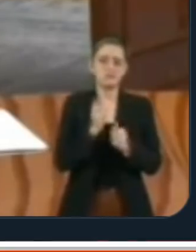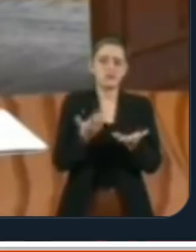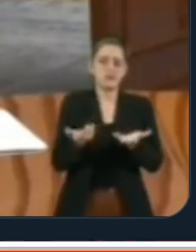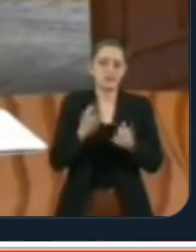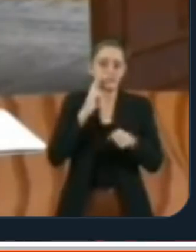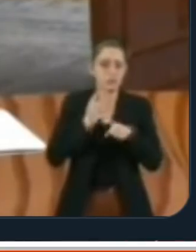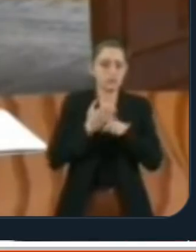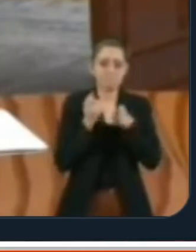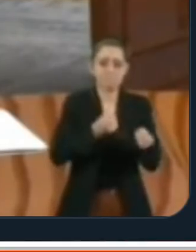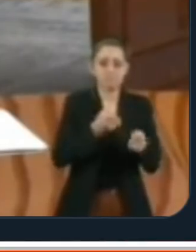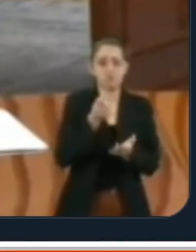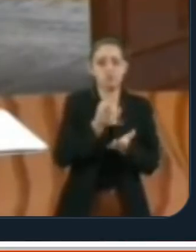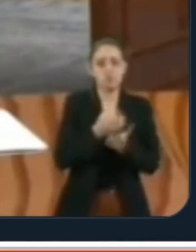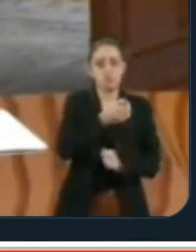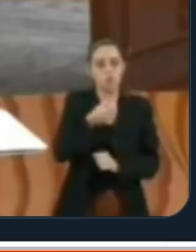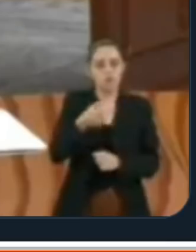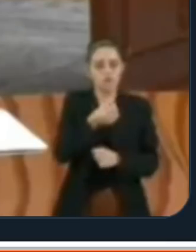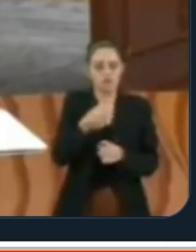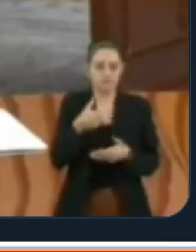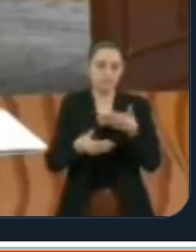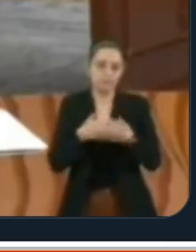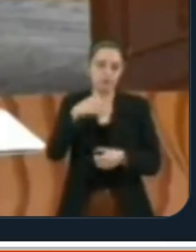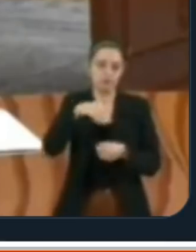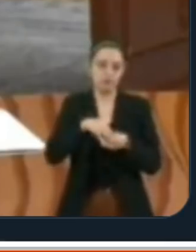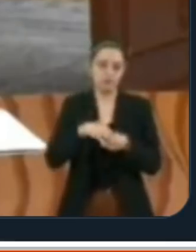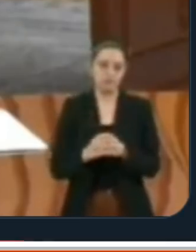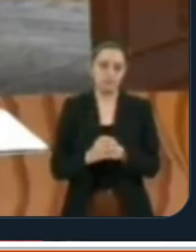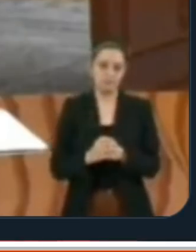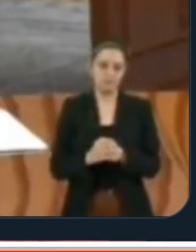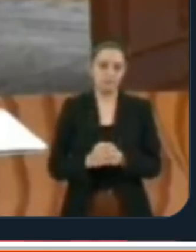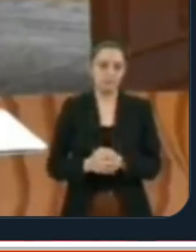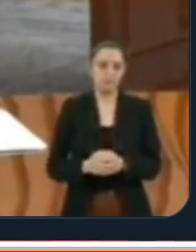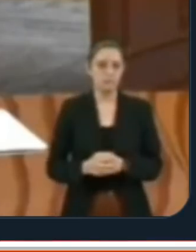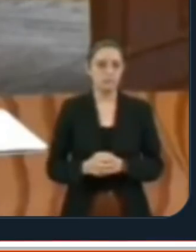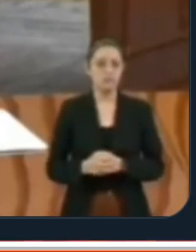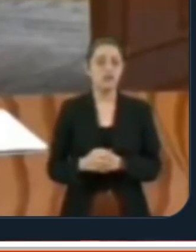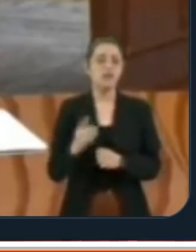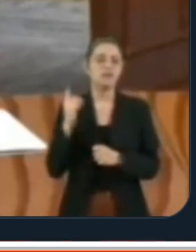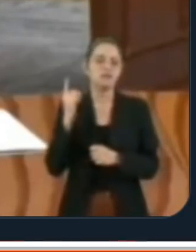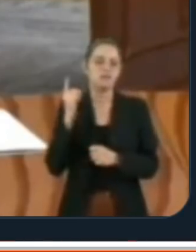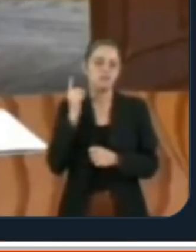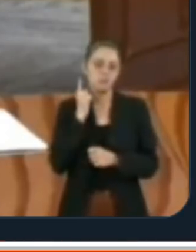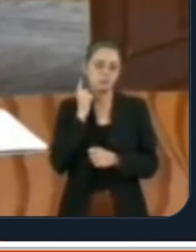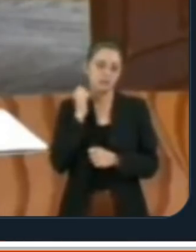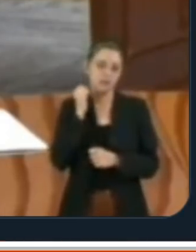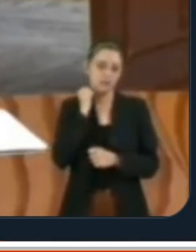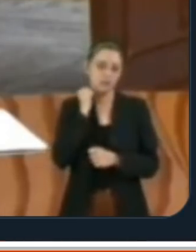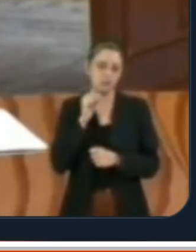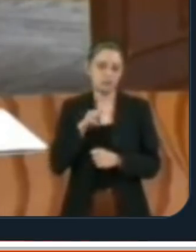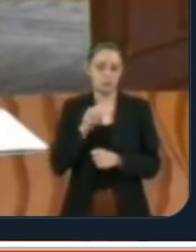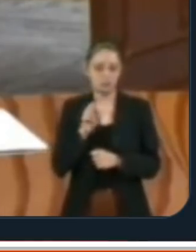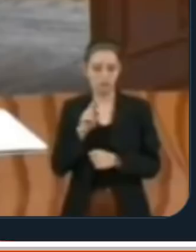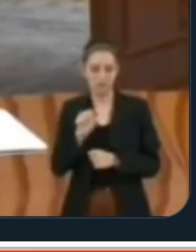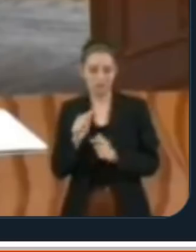organizar elecciones. No más, pero no menos. Los diputados y senadores de